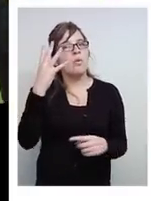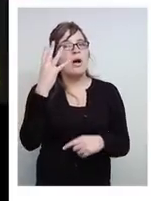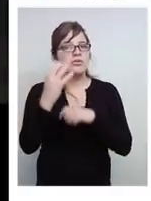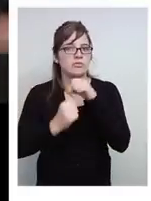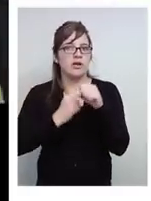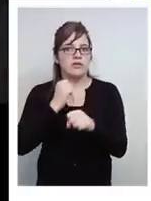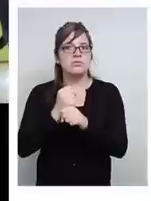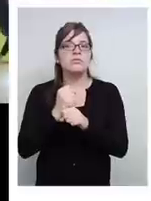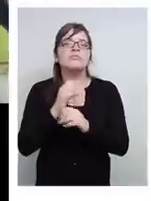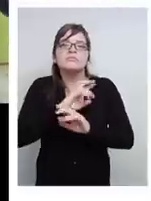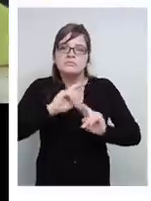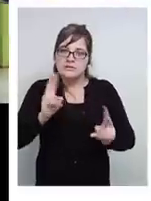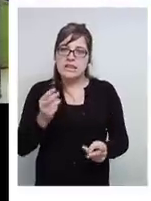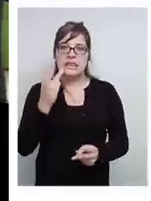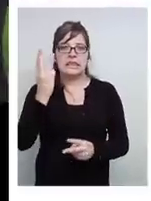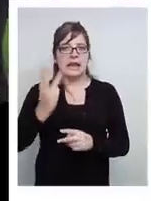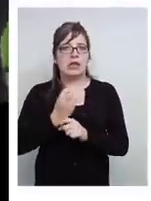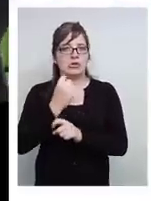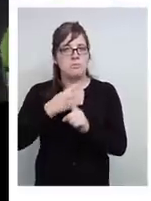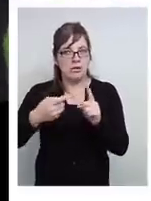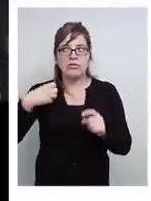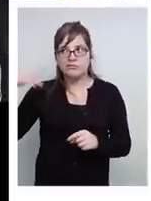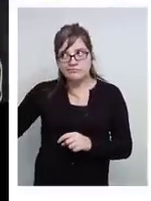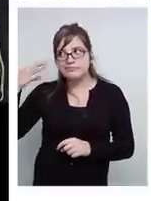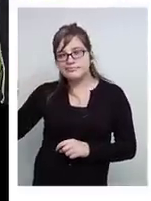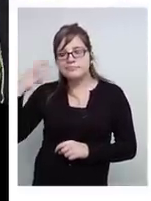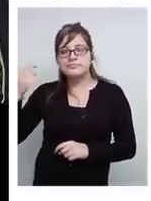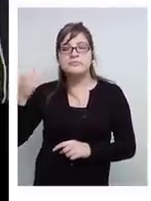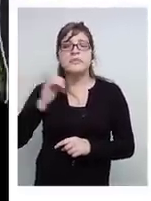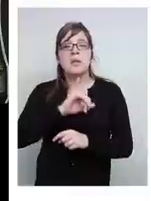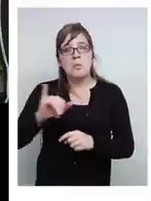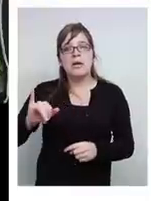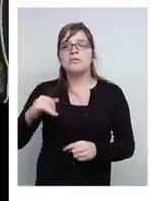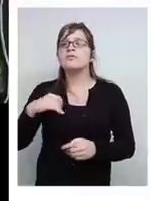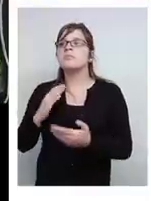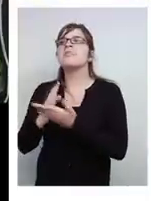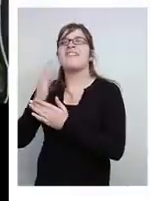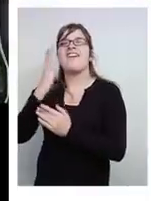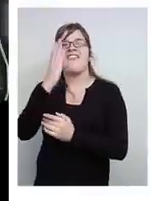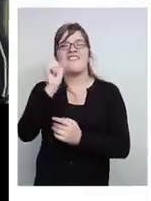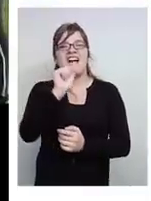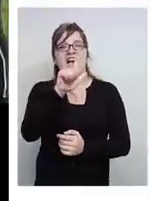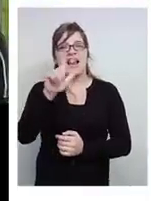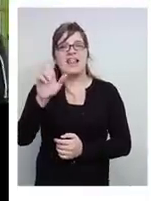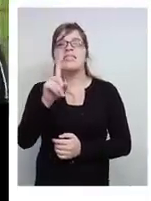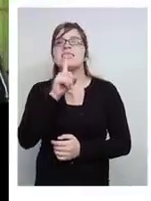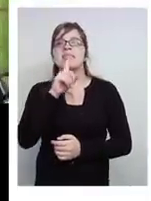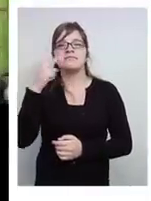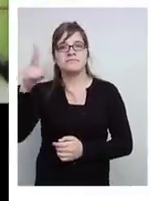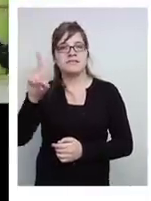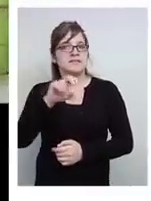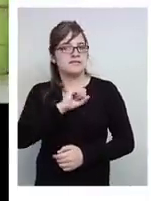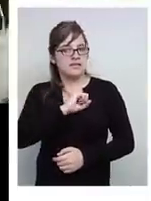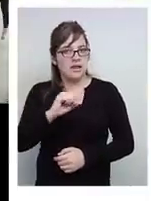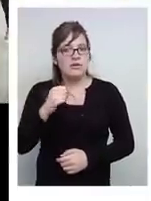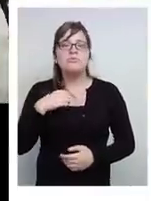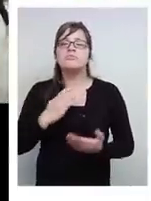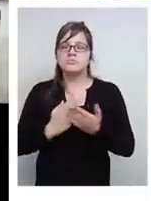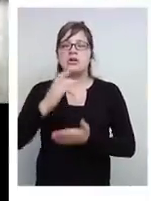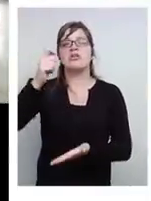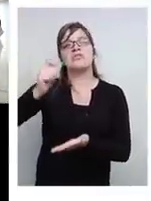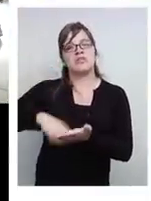que fue el tiempo que estuve en la escuela, 3 años y medio. Y ahí ya me contrataron en la compañía, en el Ballet de Santiago. Y ahí estoy